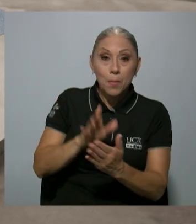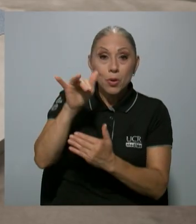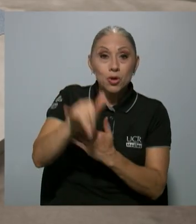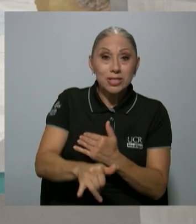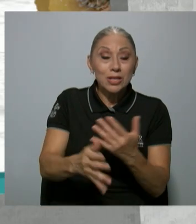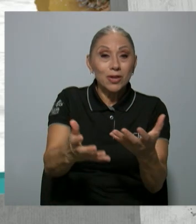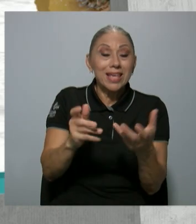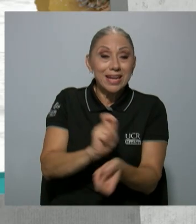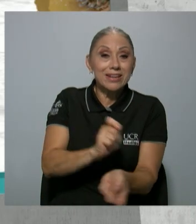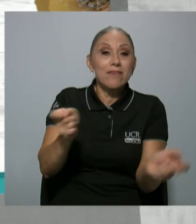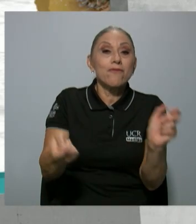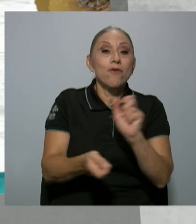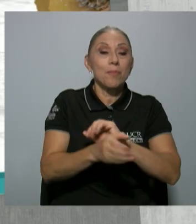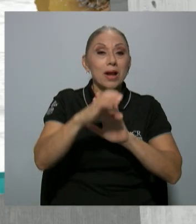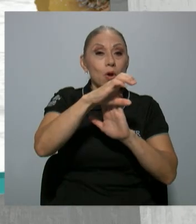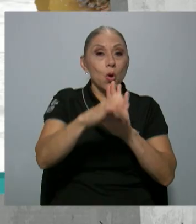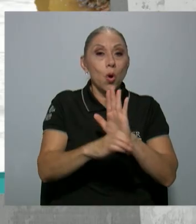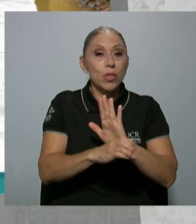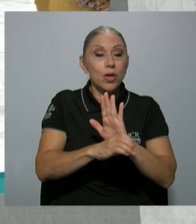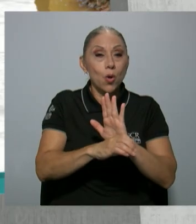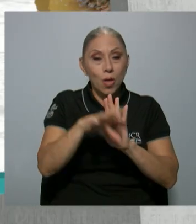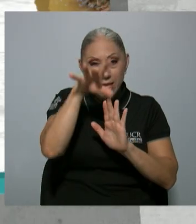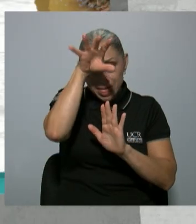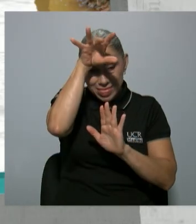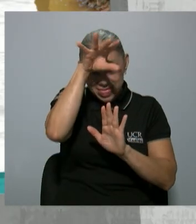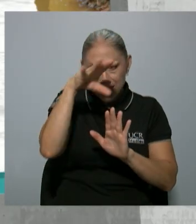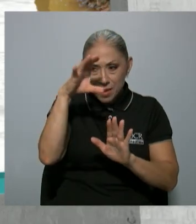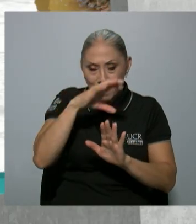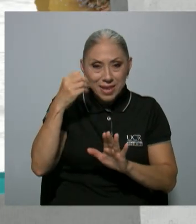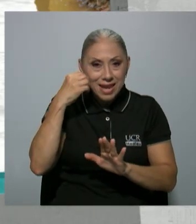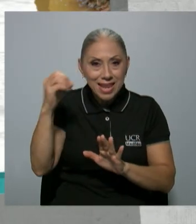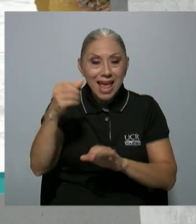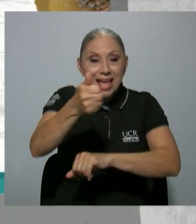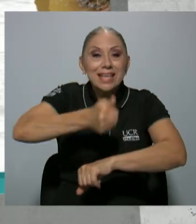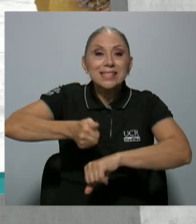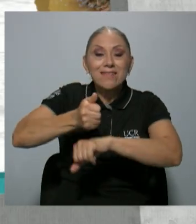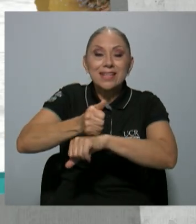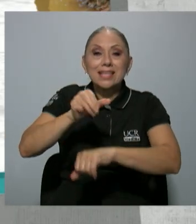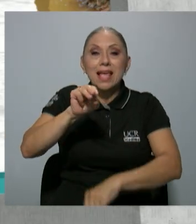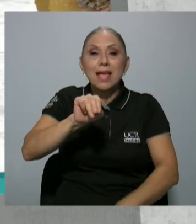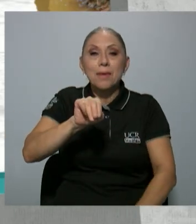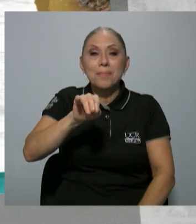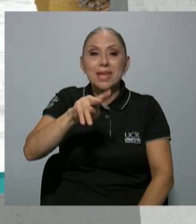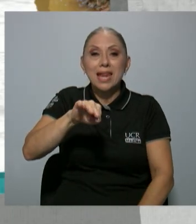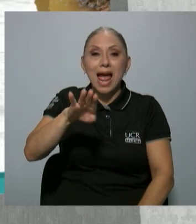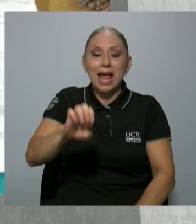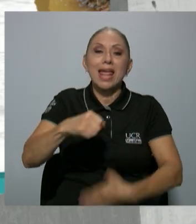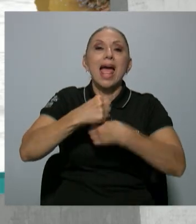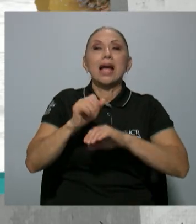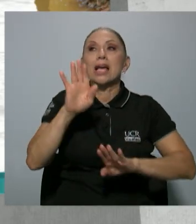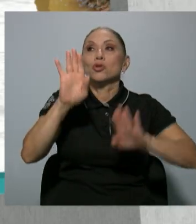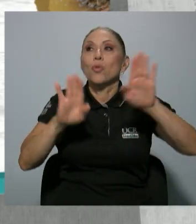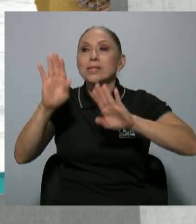Código de Minería establece que el MINAE otorgue concesiones mediante subastas públicas y sí